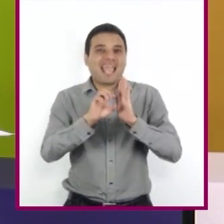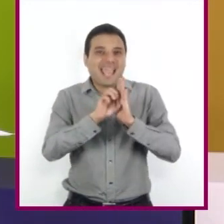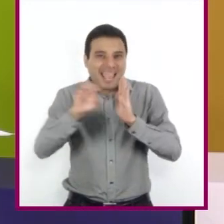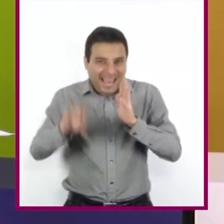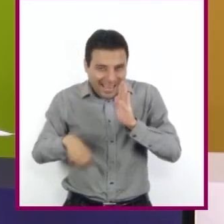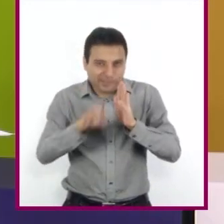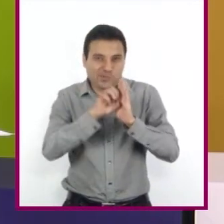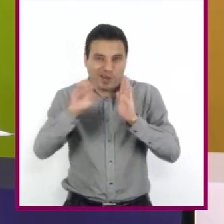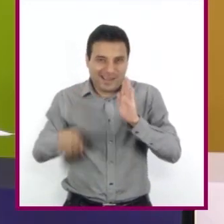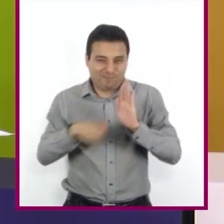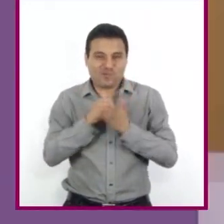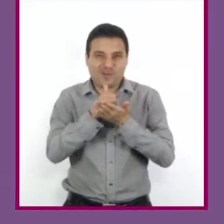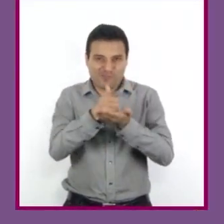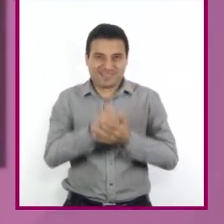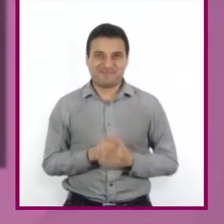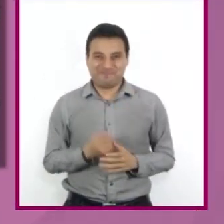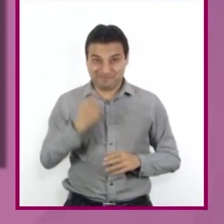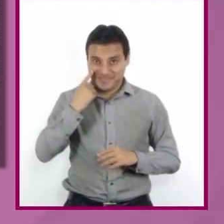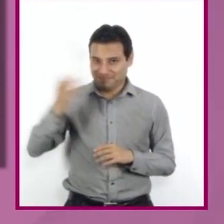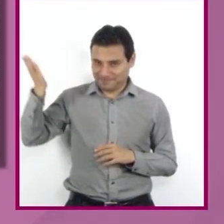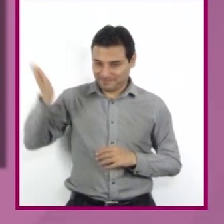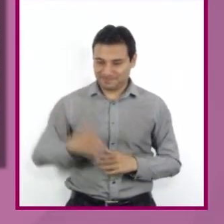ayudar.